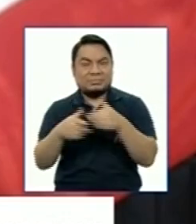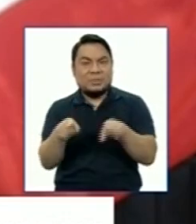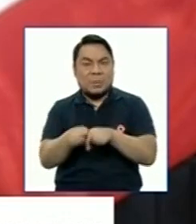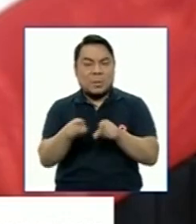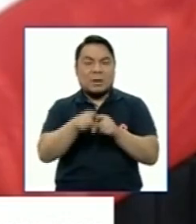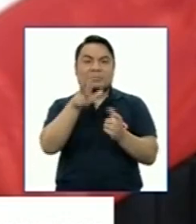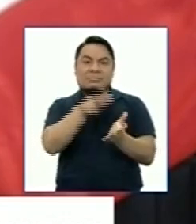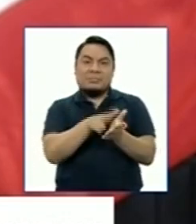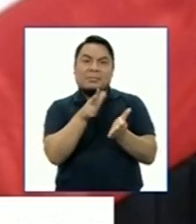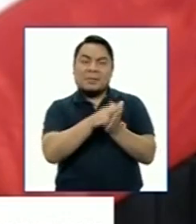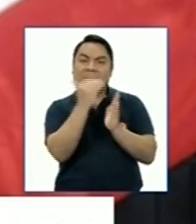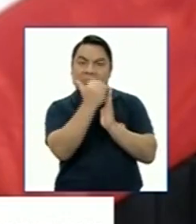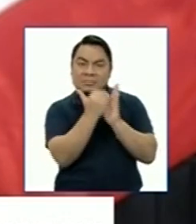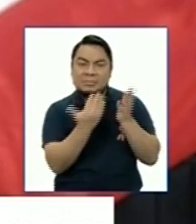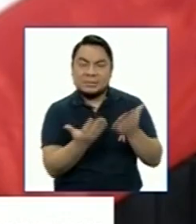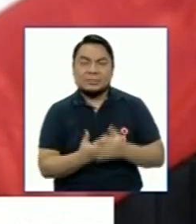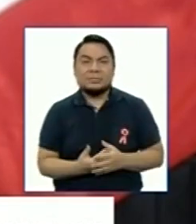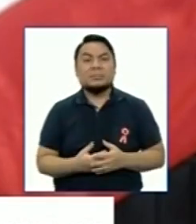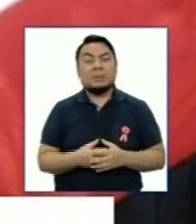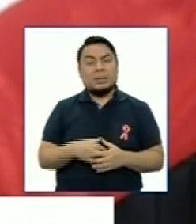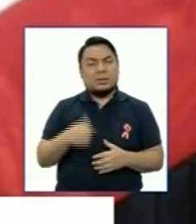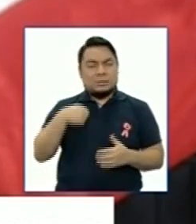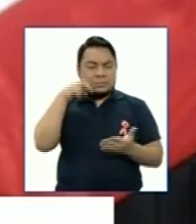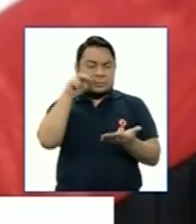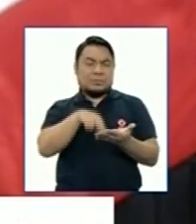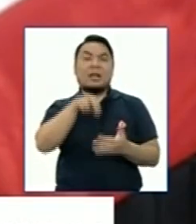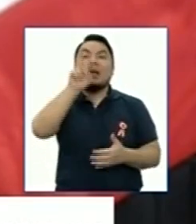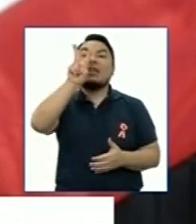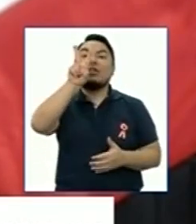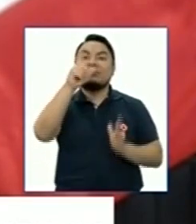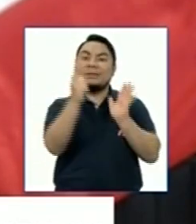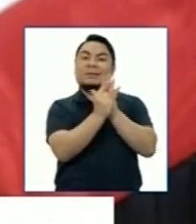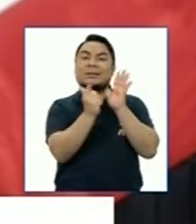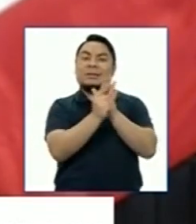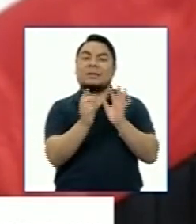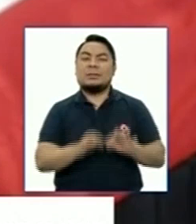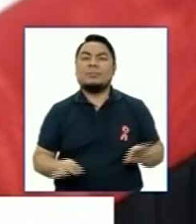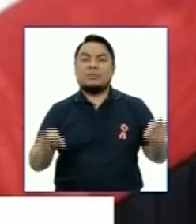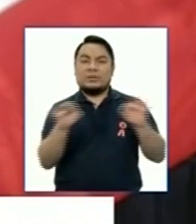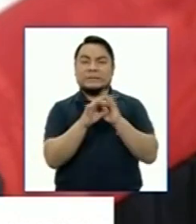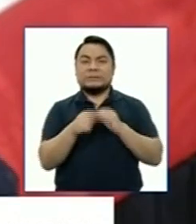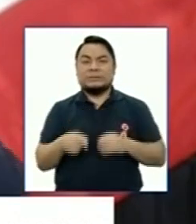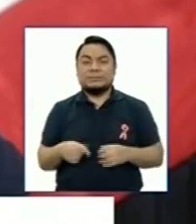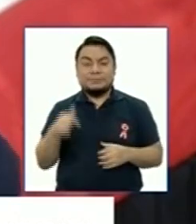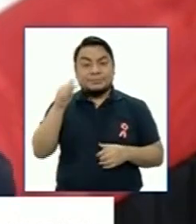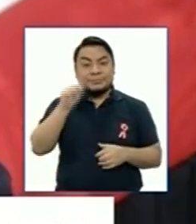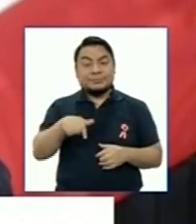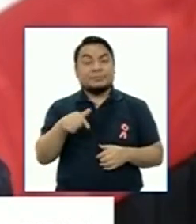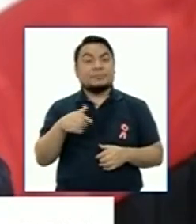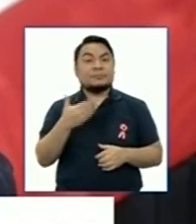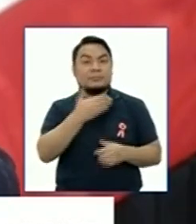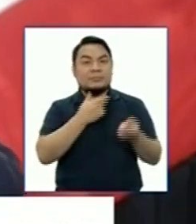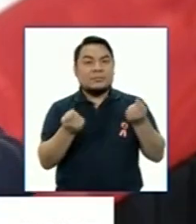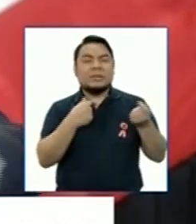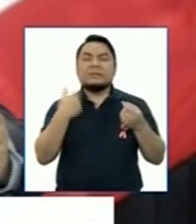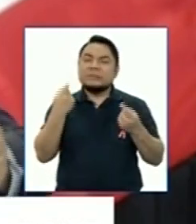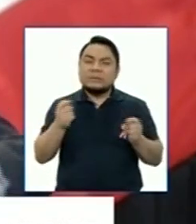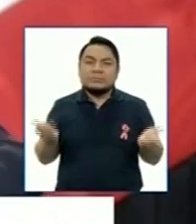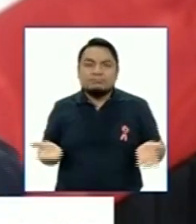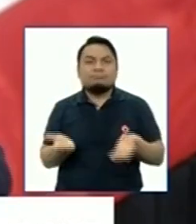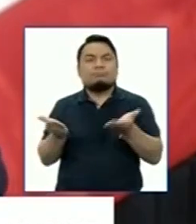presidente ha hecho alusión a en realidad nada que no hayamos escuchado que la norma se aprobaron de manera subrepticia